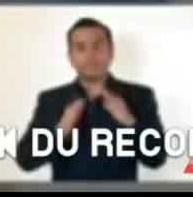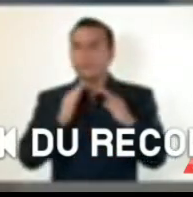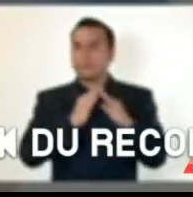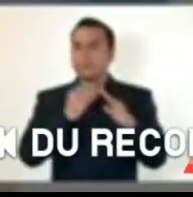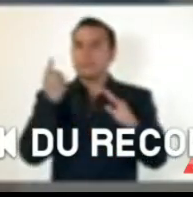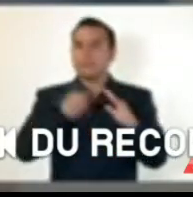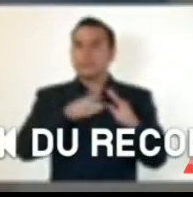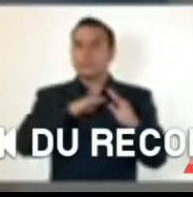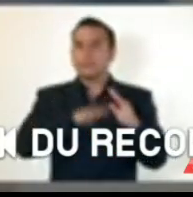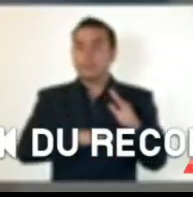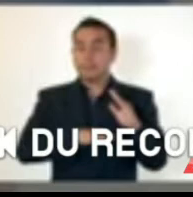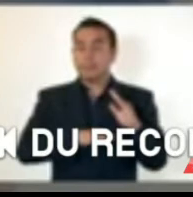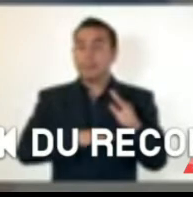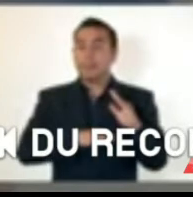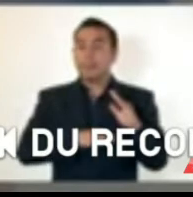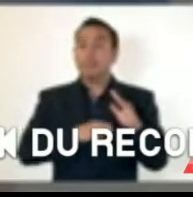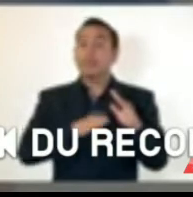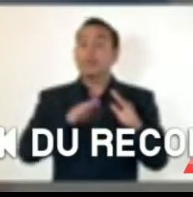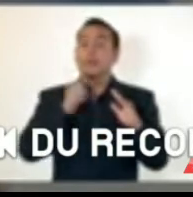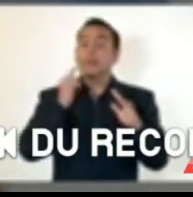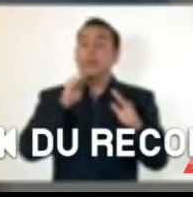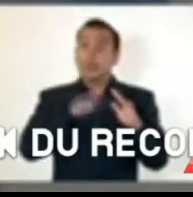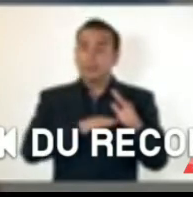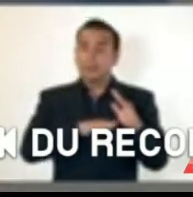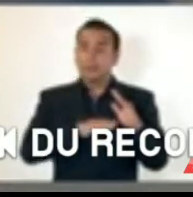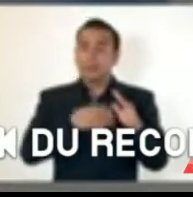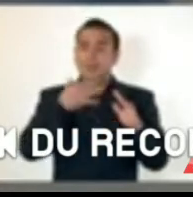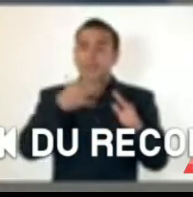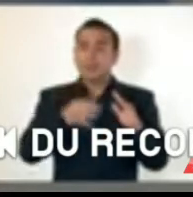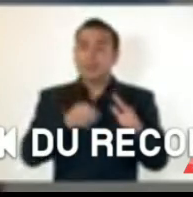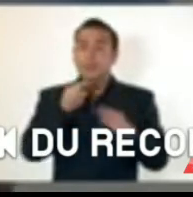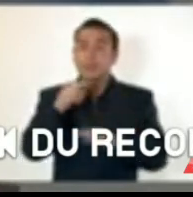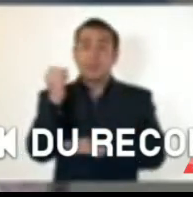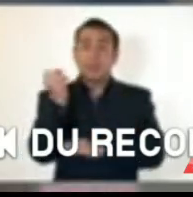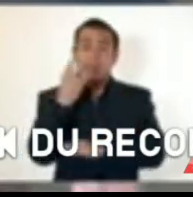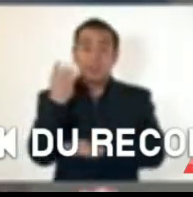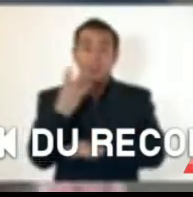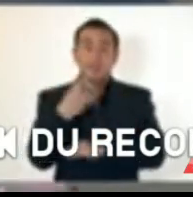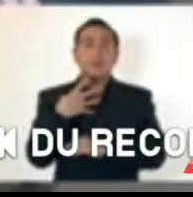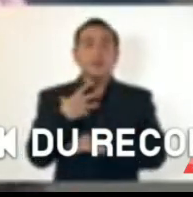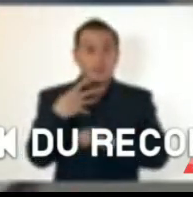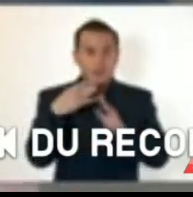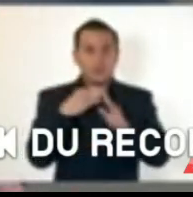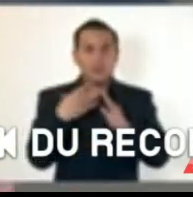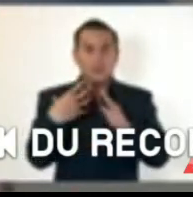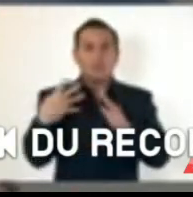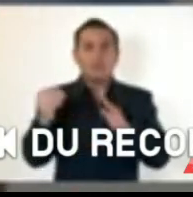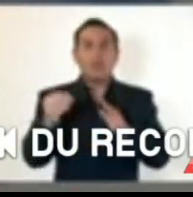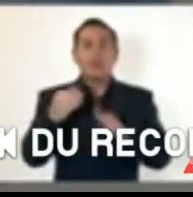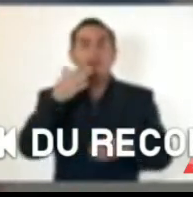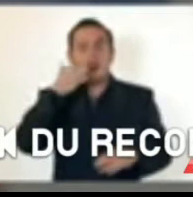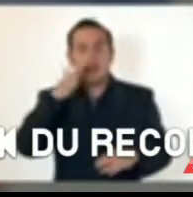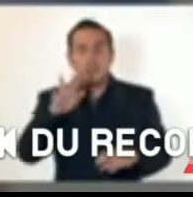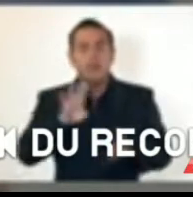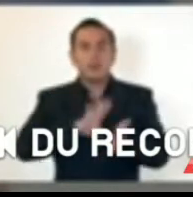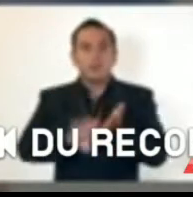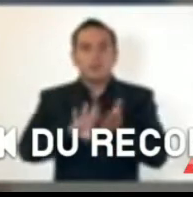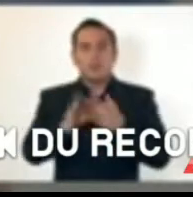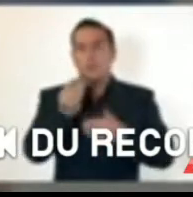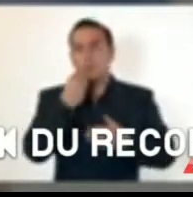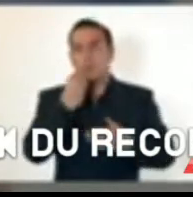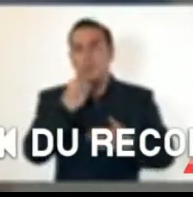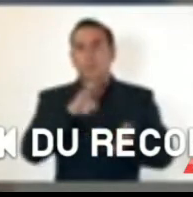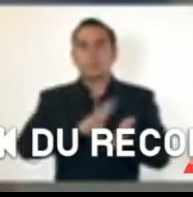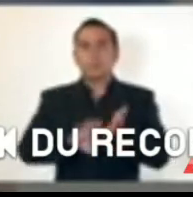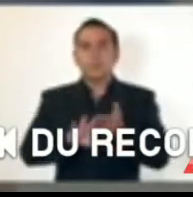la cuarentena. Que es en su casa, a menos que sea estrictamente necesario, ya saben las condiciones en las cuales es estrictamente